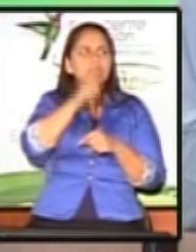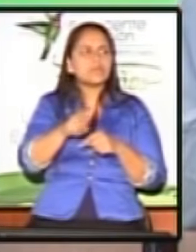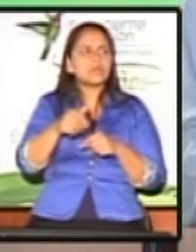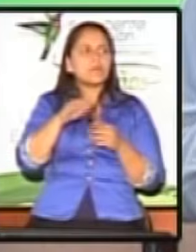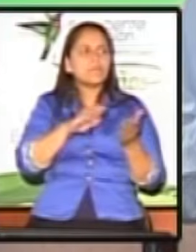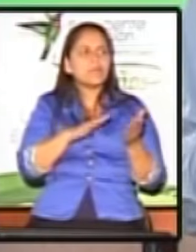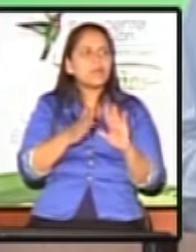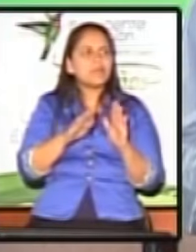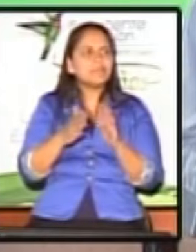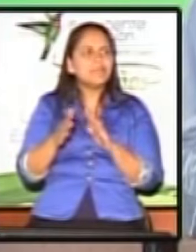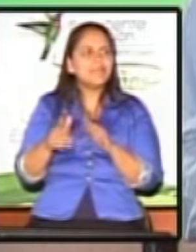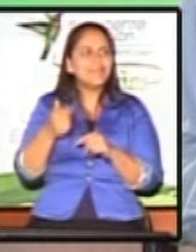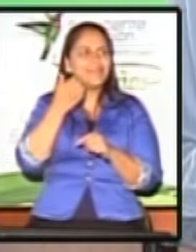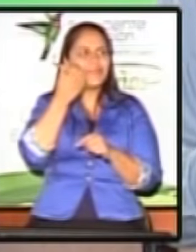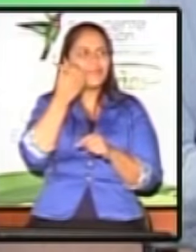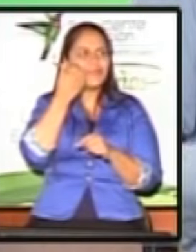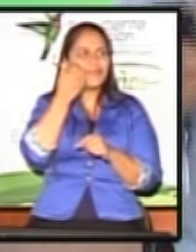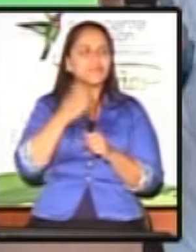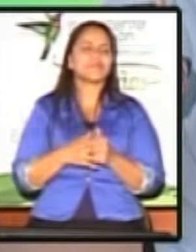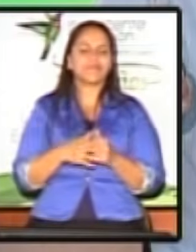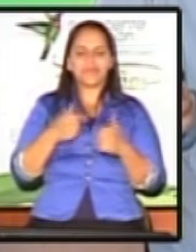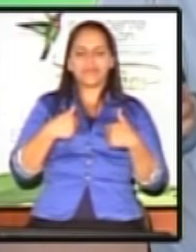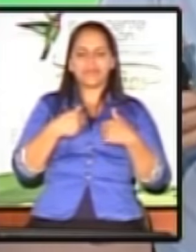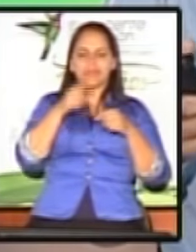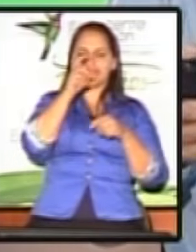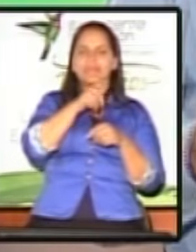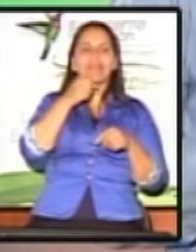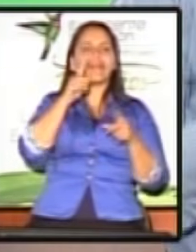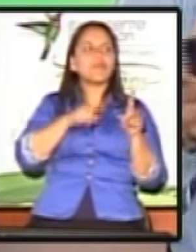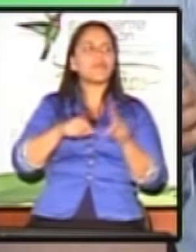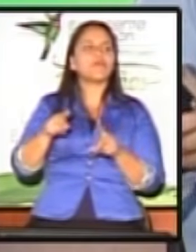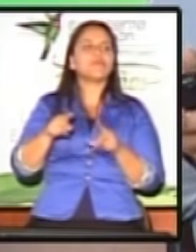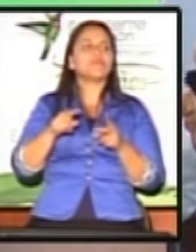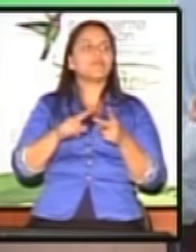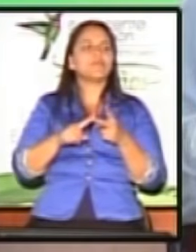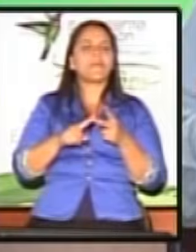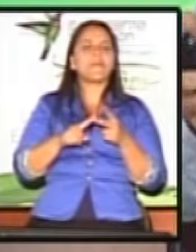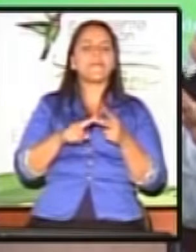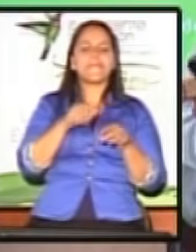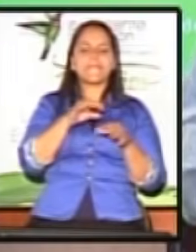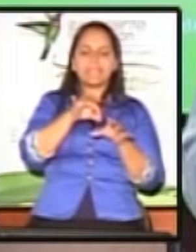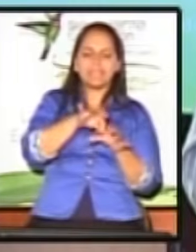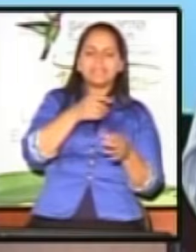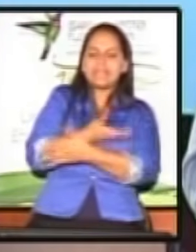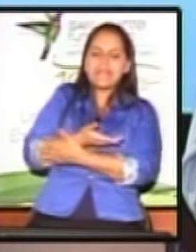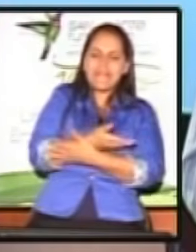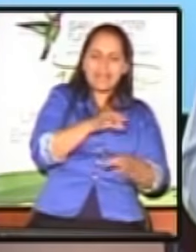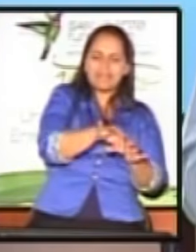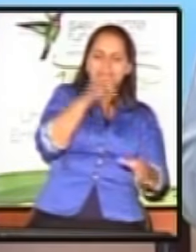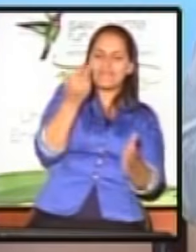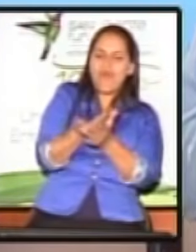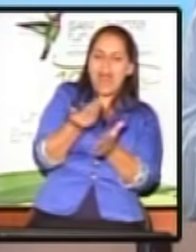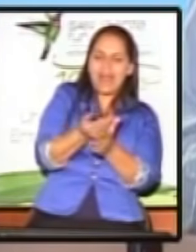estricta. Hay veces los pañitos húmedos que usamos para los bebés pueden ser tan útiles también para el final de la